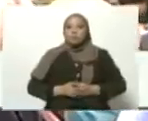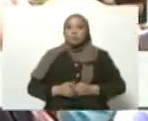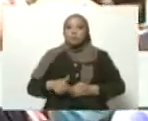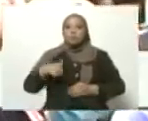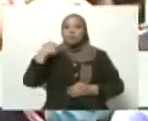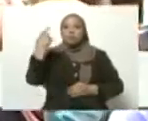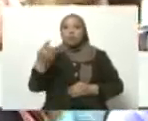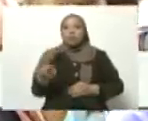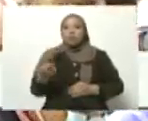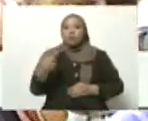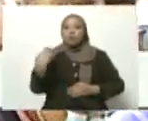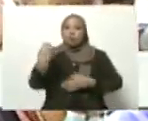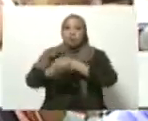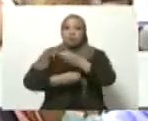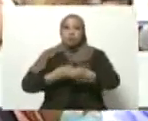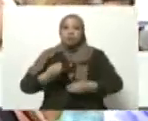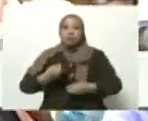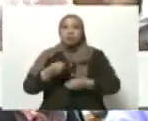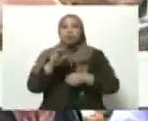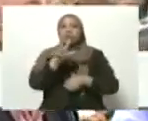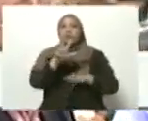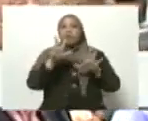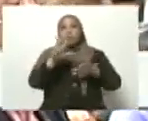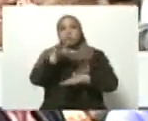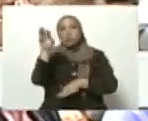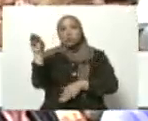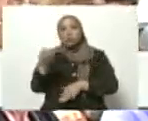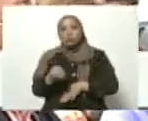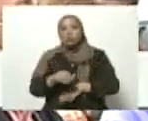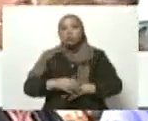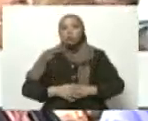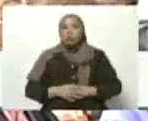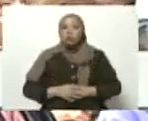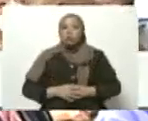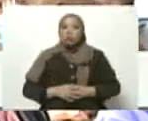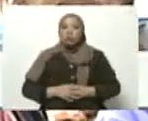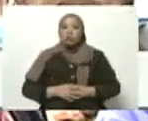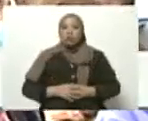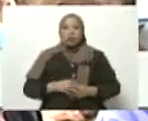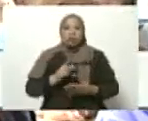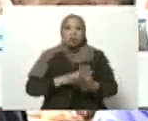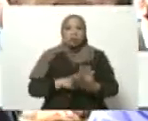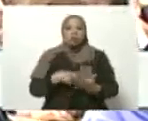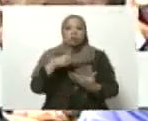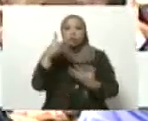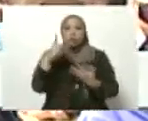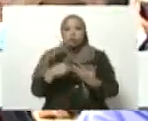que se ha venido conformando un bloque de cerca de 85 países pro-atlantistas.